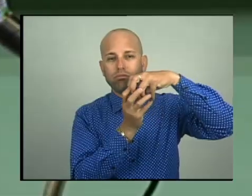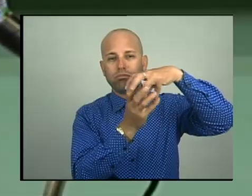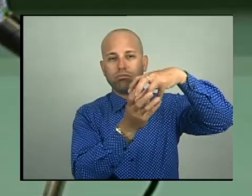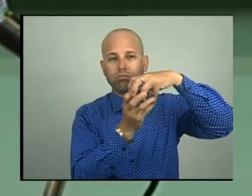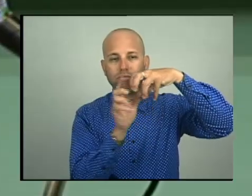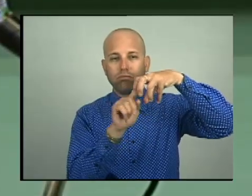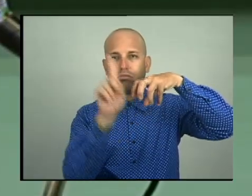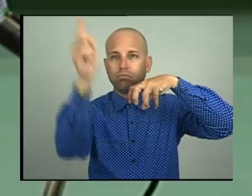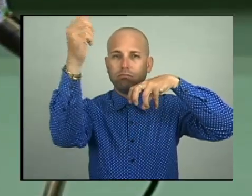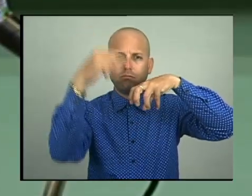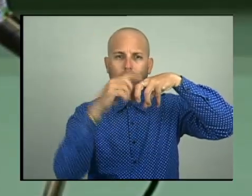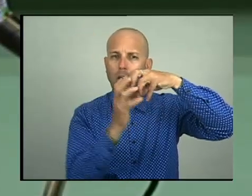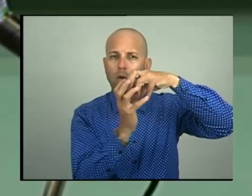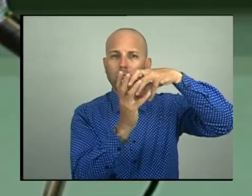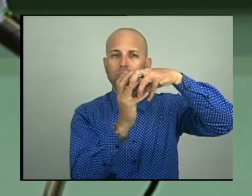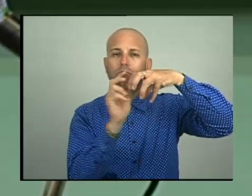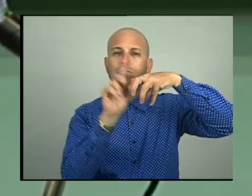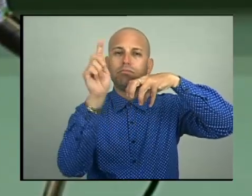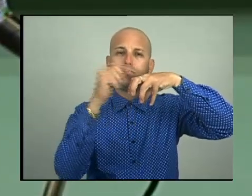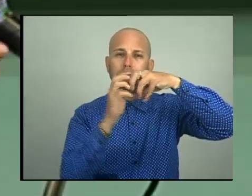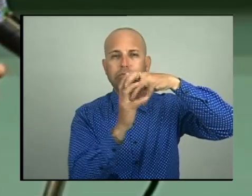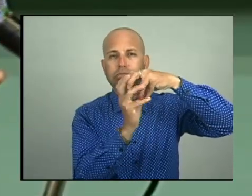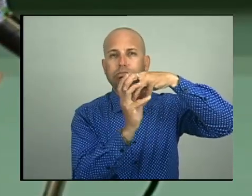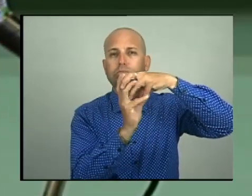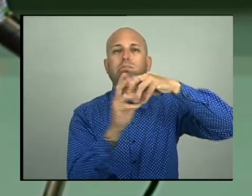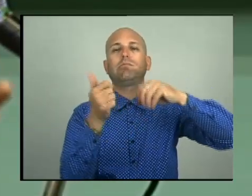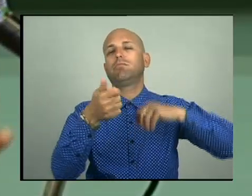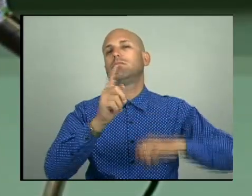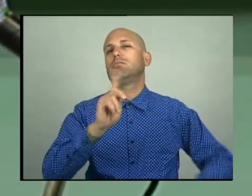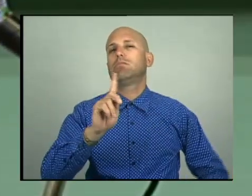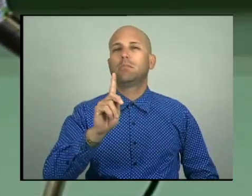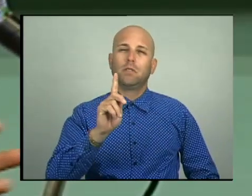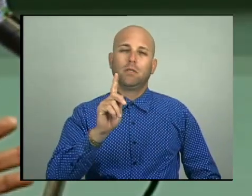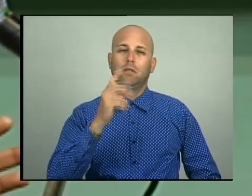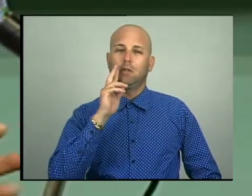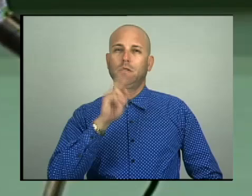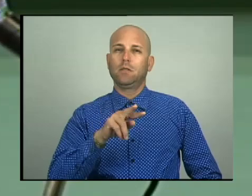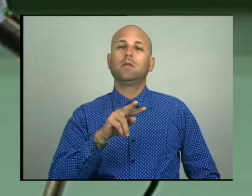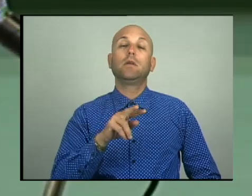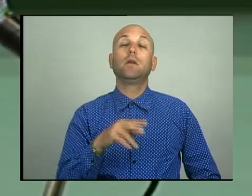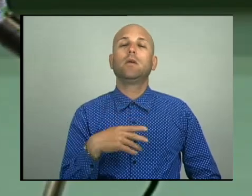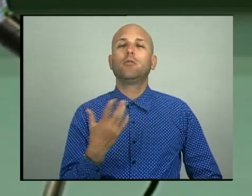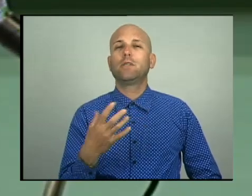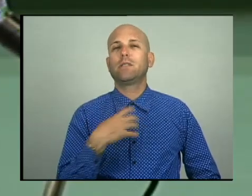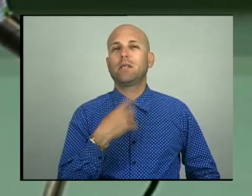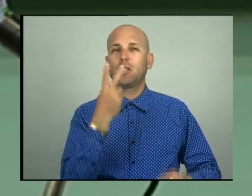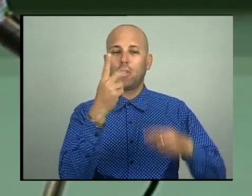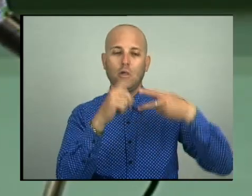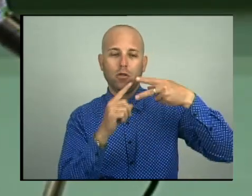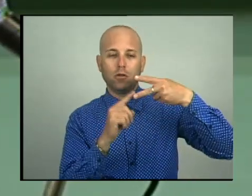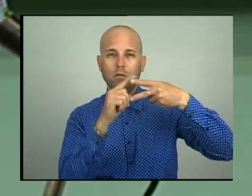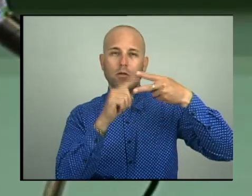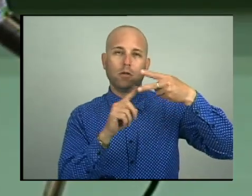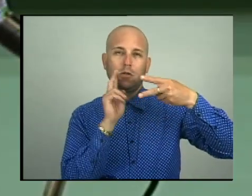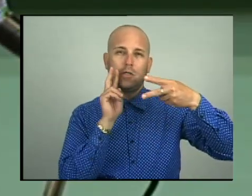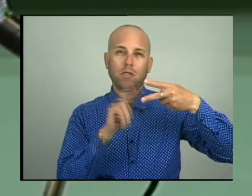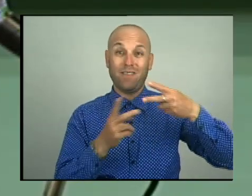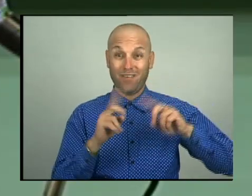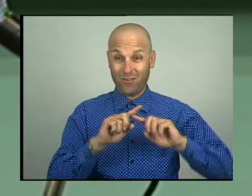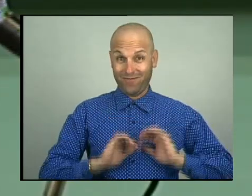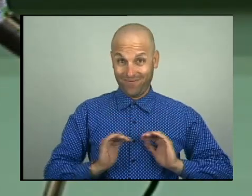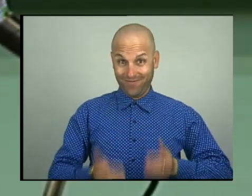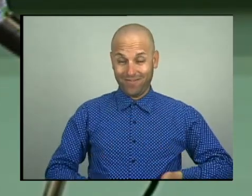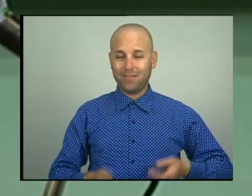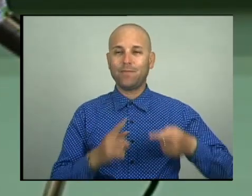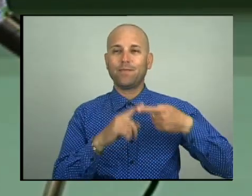que se llama, y entonces hay anomalías, sobre todo hay dos cortes básicos en que uno ve la tetralogía de Fallot. Hay un corte que se llama